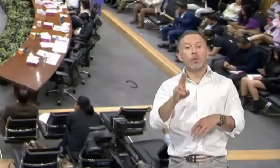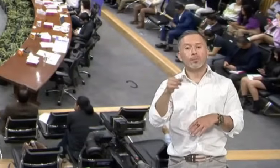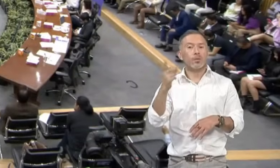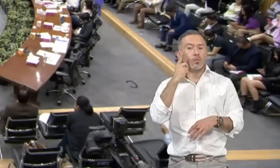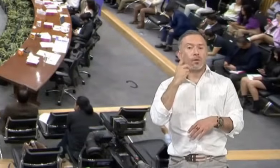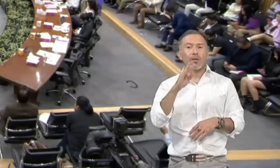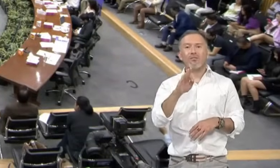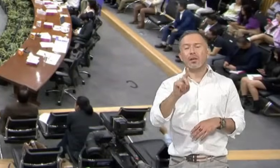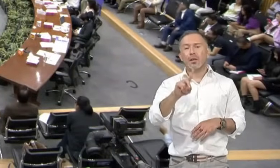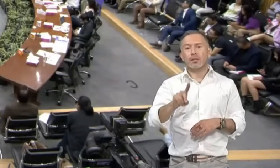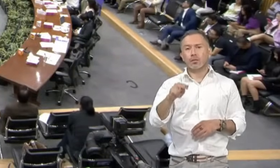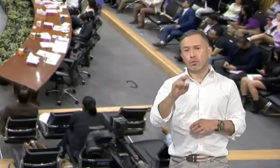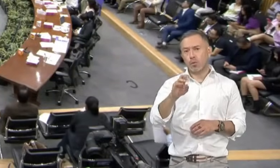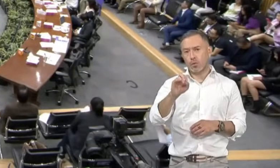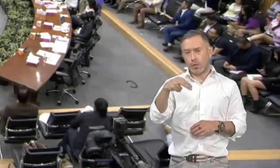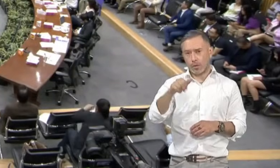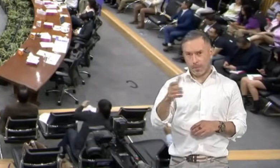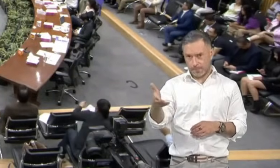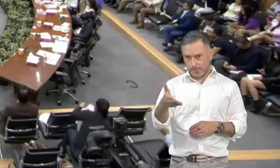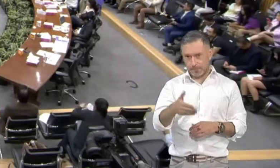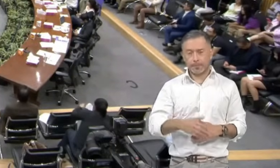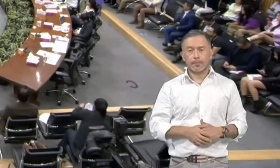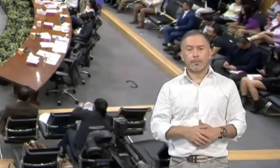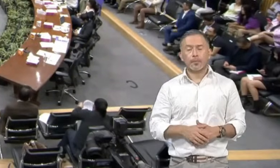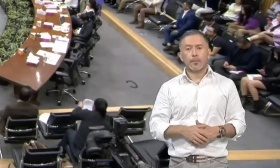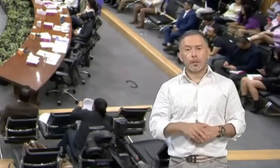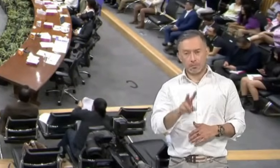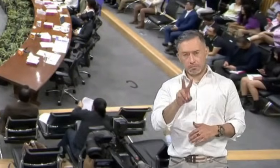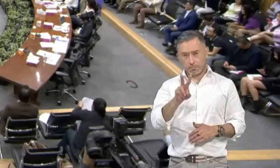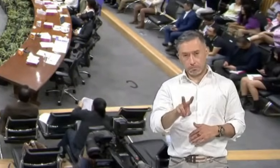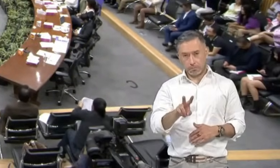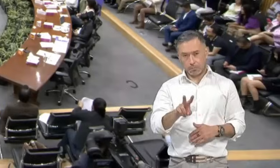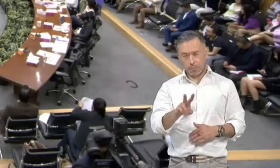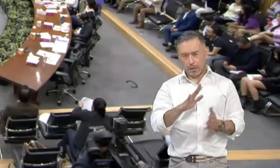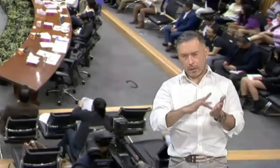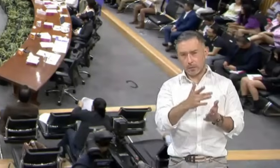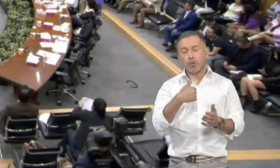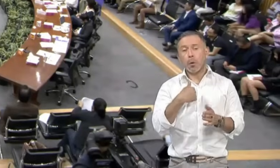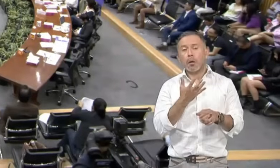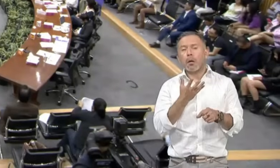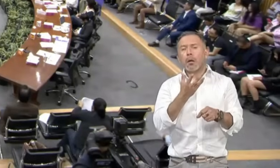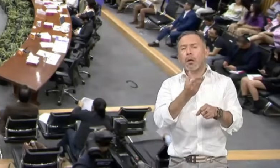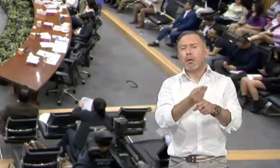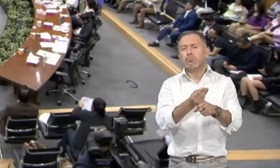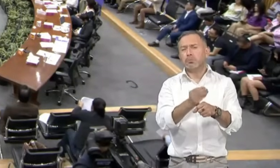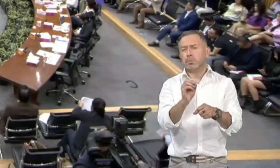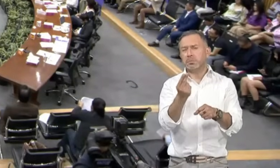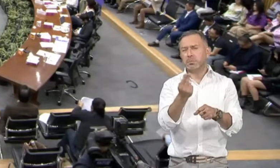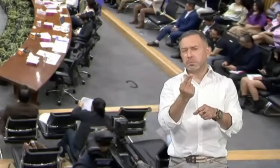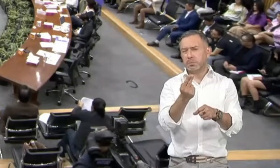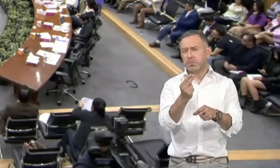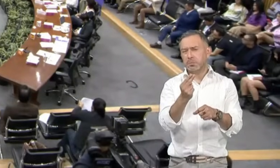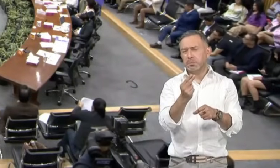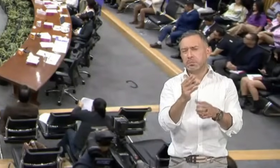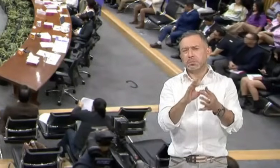Fernández Noroña. En realidad, gracias, tendría poco que añadir porque comparto las